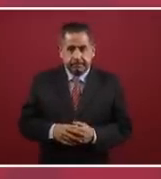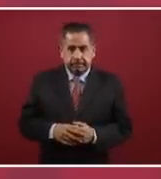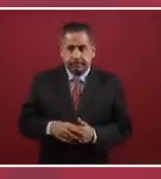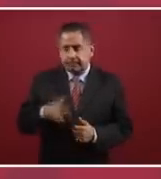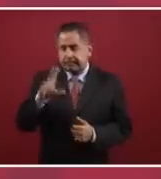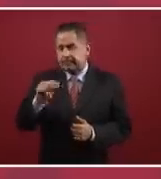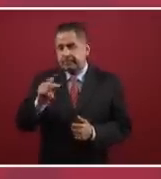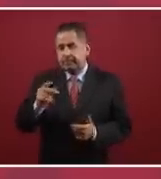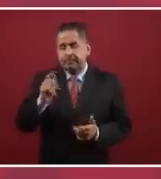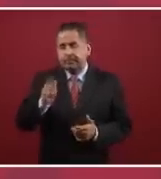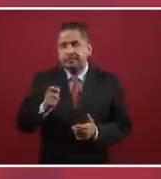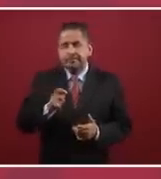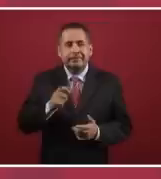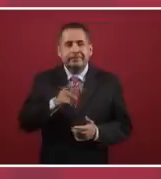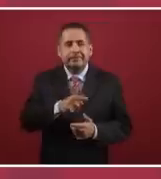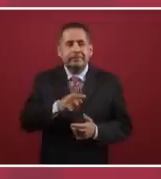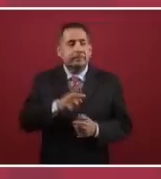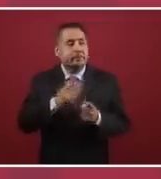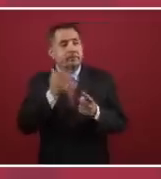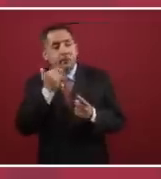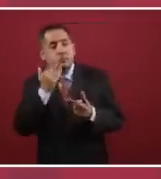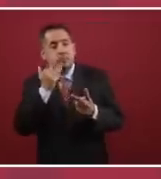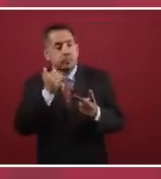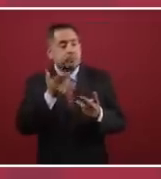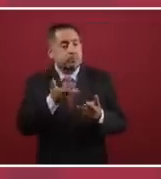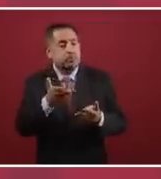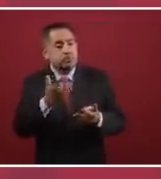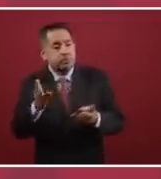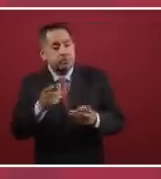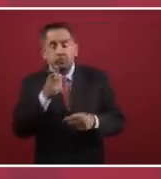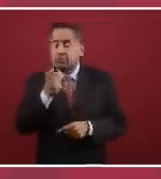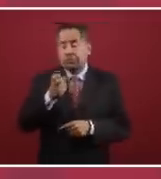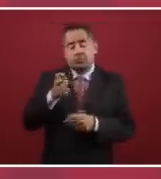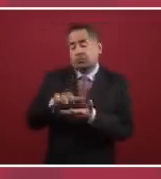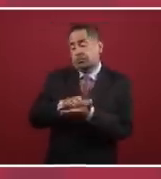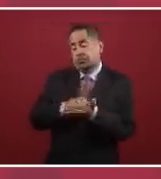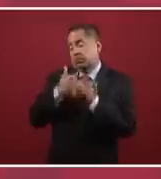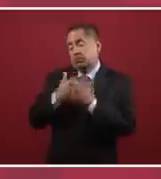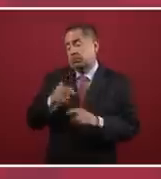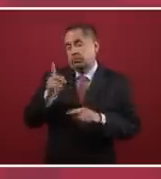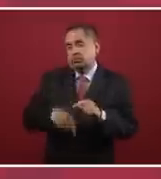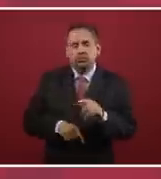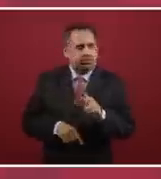no tiene nada que ver con despedir trabajadores,